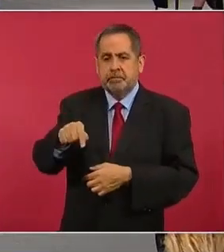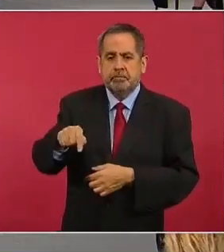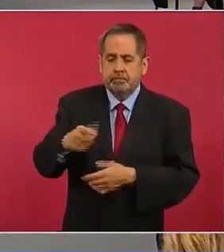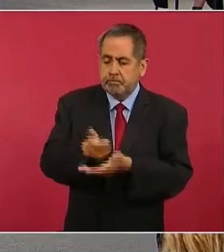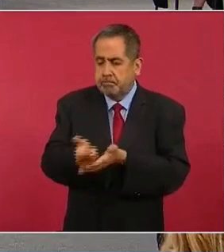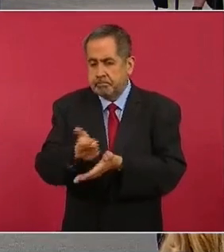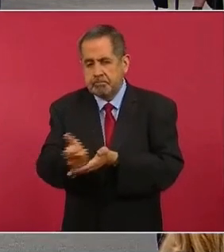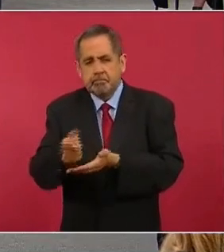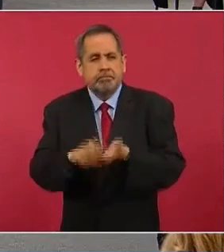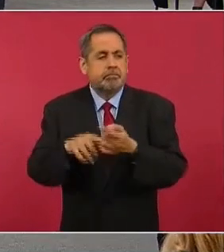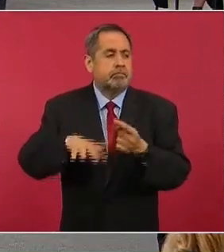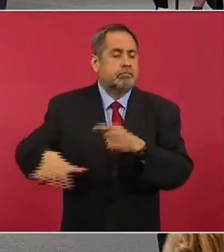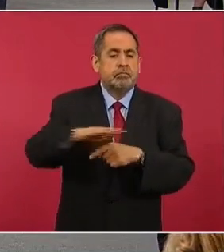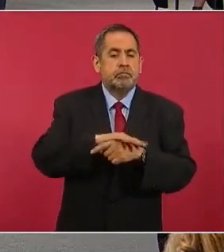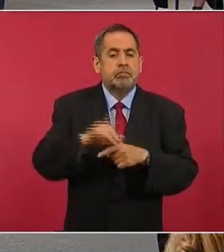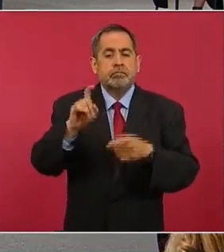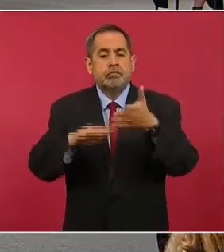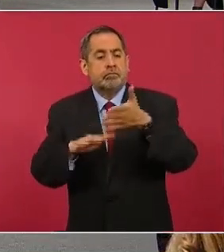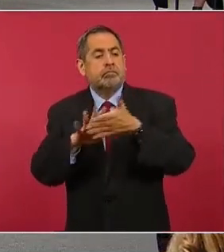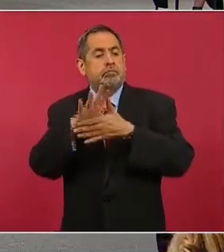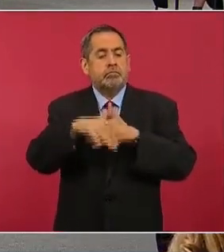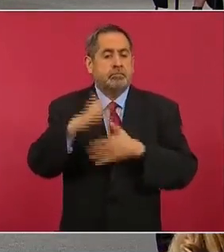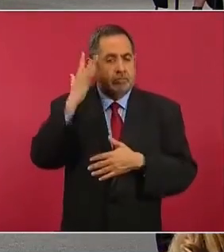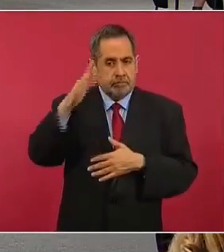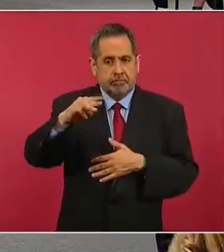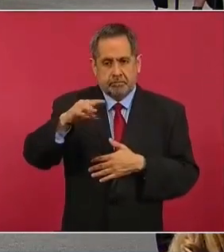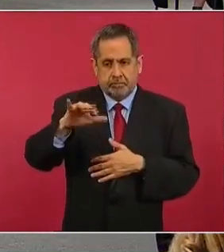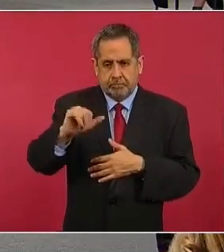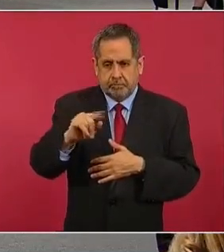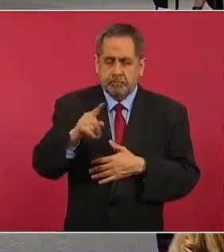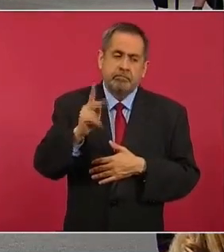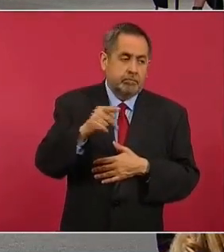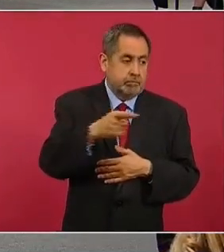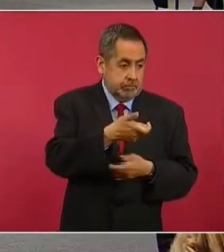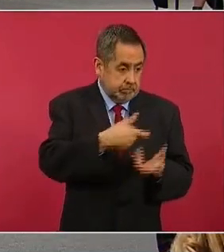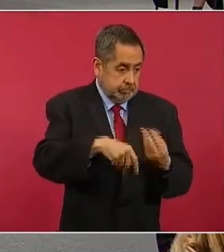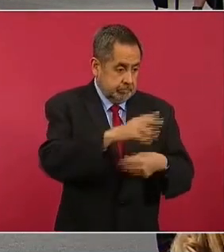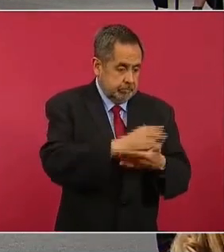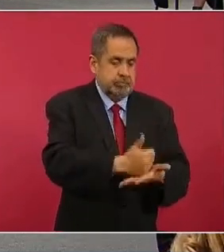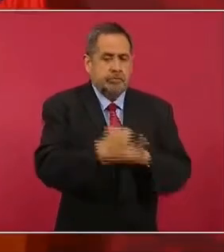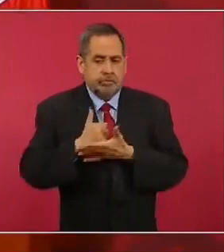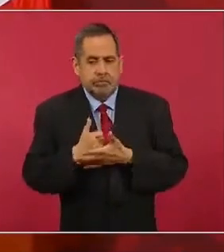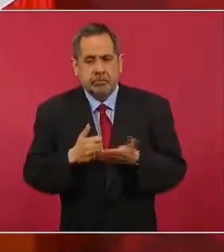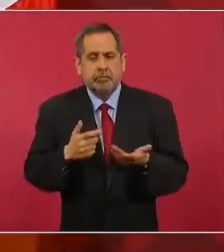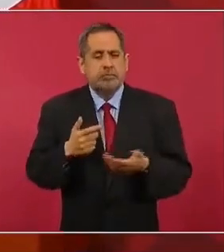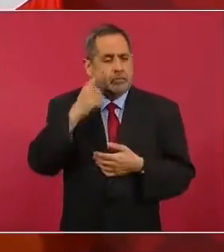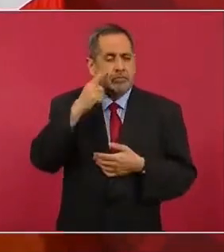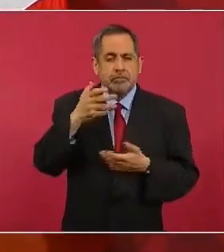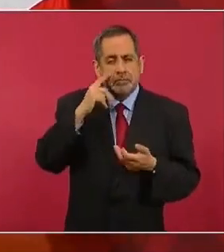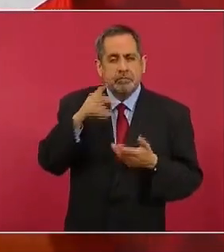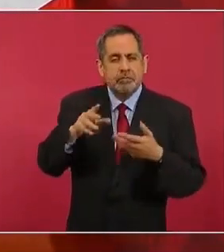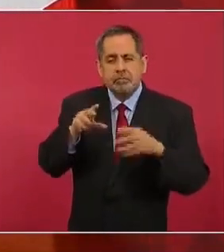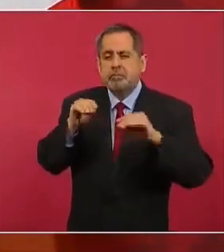la presa Santa María, que de todas maneras la vamos a terminar, pero nos ayudaría, porque imagínense tener este bien ahí,